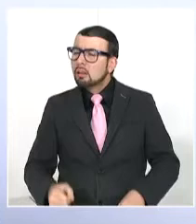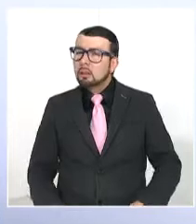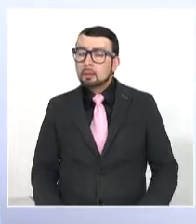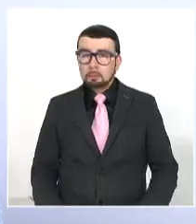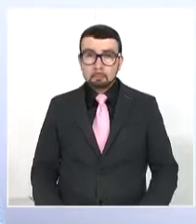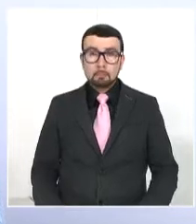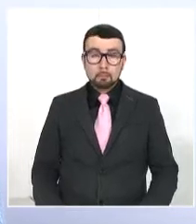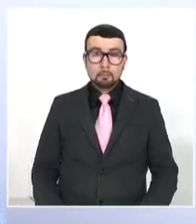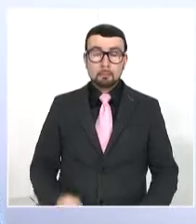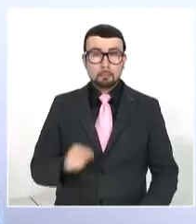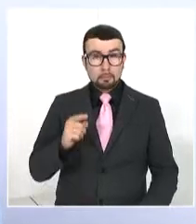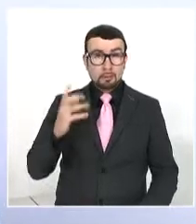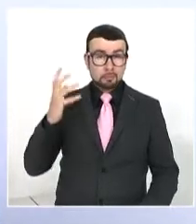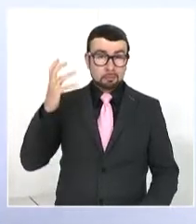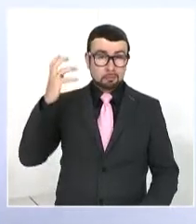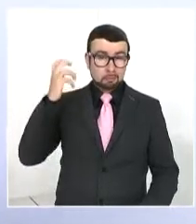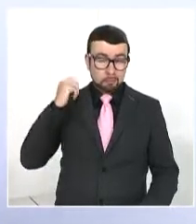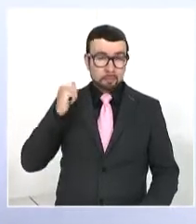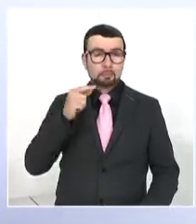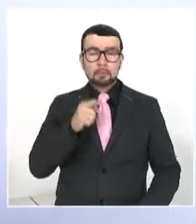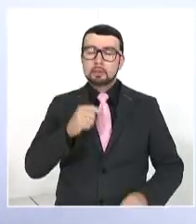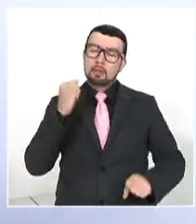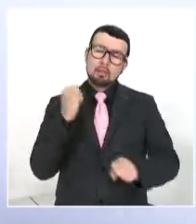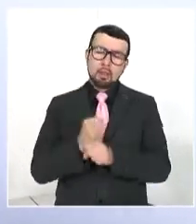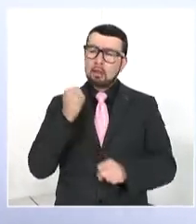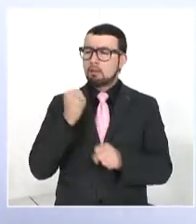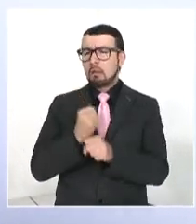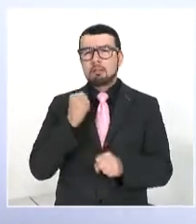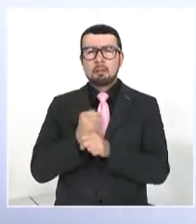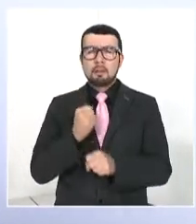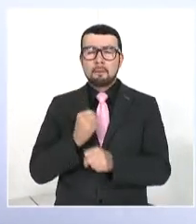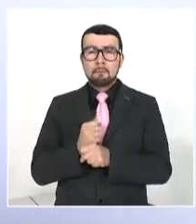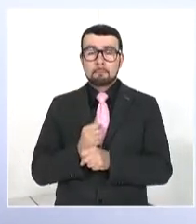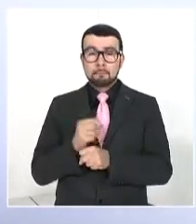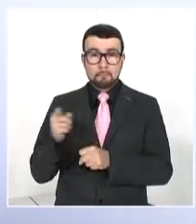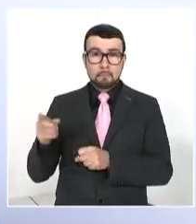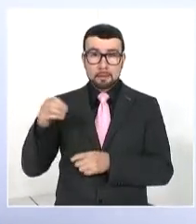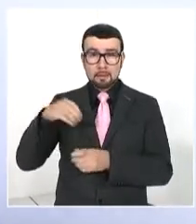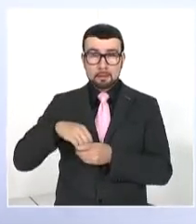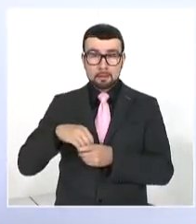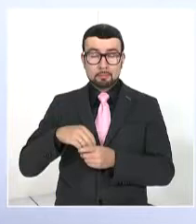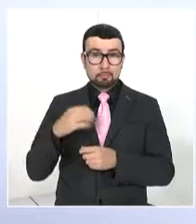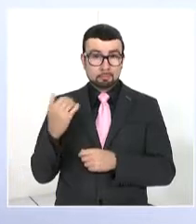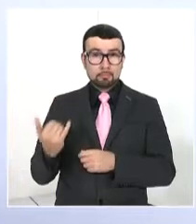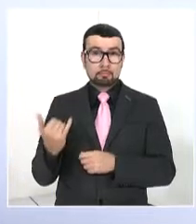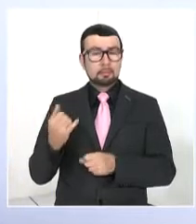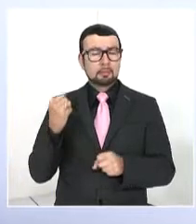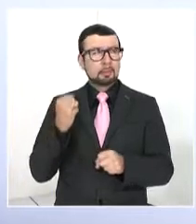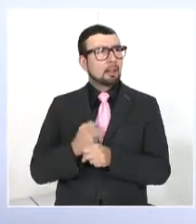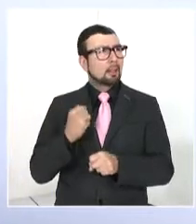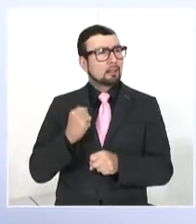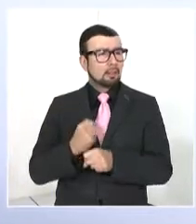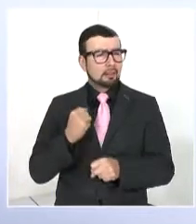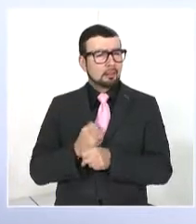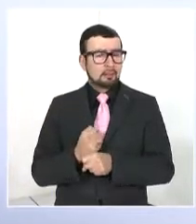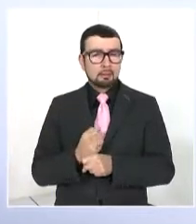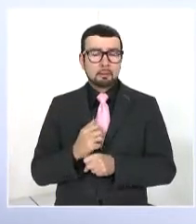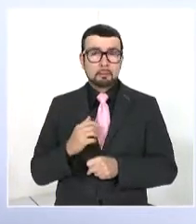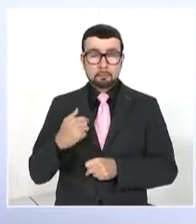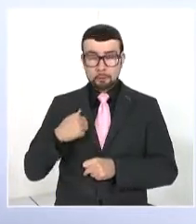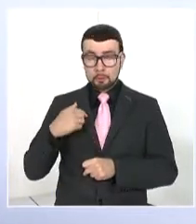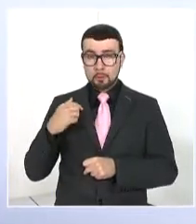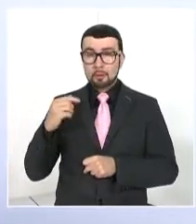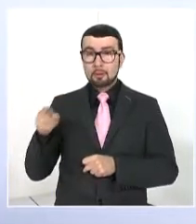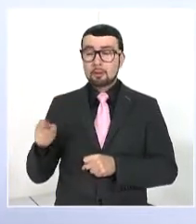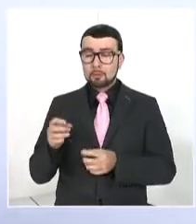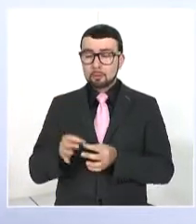Hace tiempo, eso, trabajando, eso, Risaralda Caldas, trabajando, y